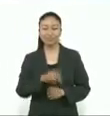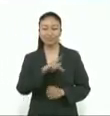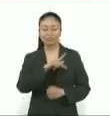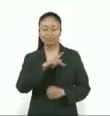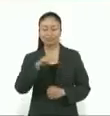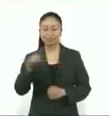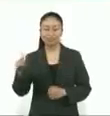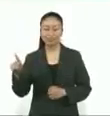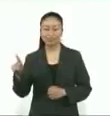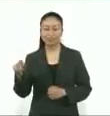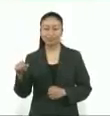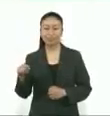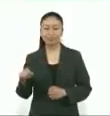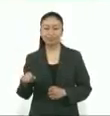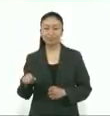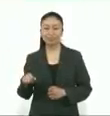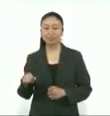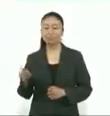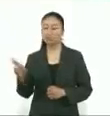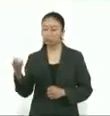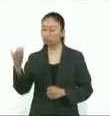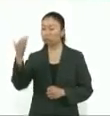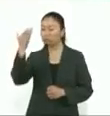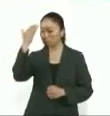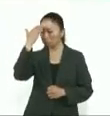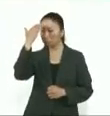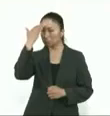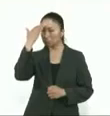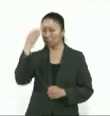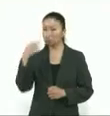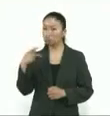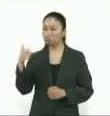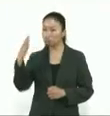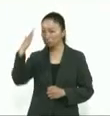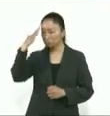Todas aquí avalamos y reconocemos su